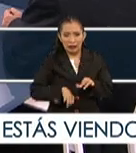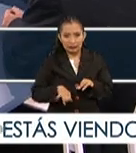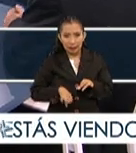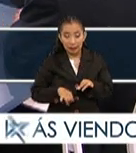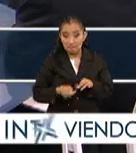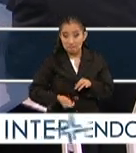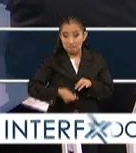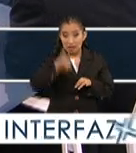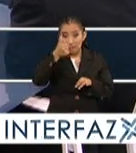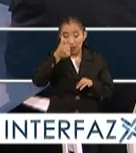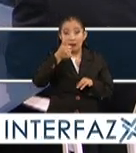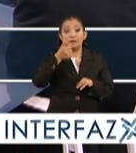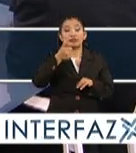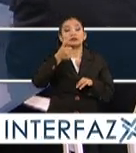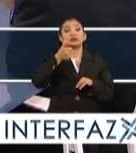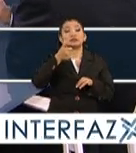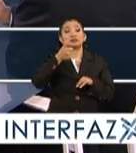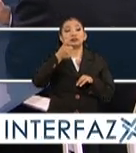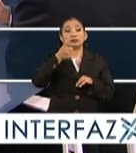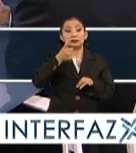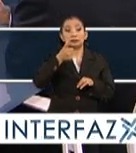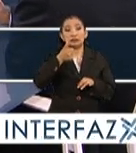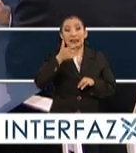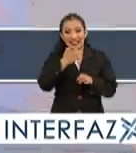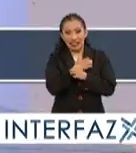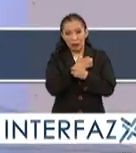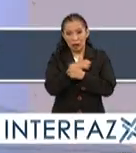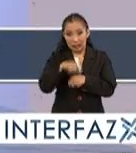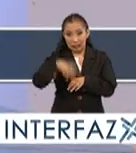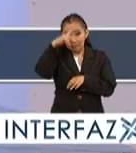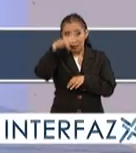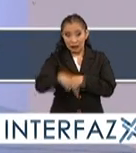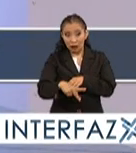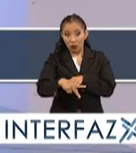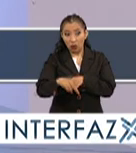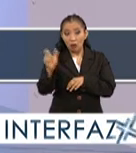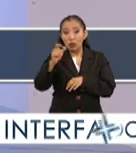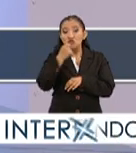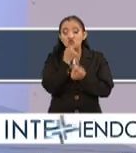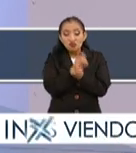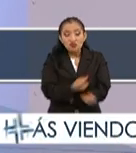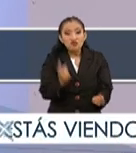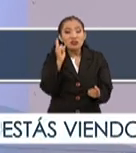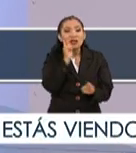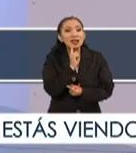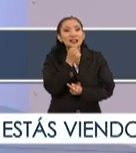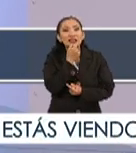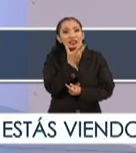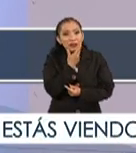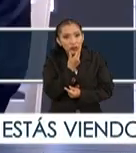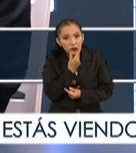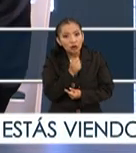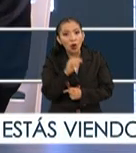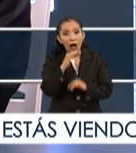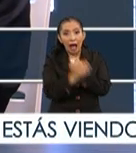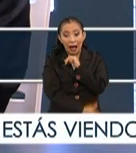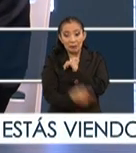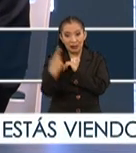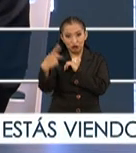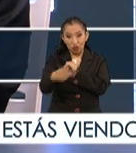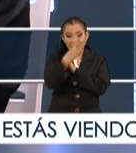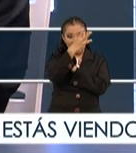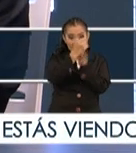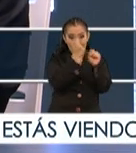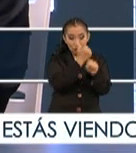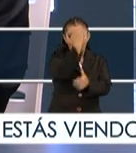interesante. Por primera vez en la educación en México, cuando una niña, cuando un niño termine sus